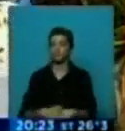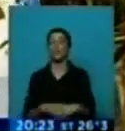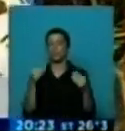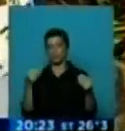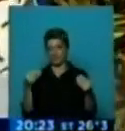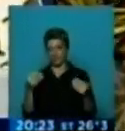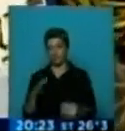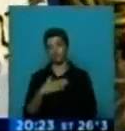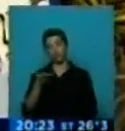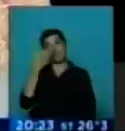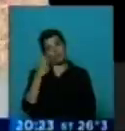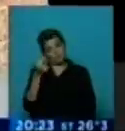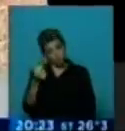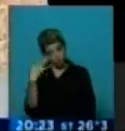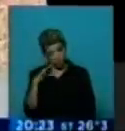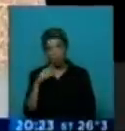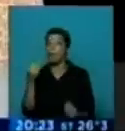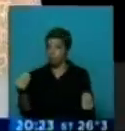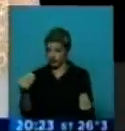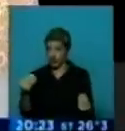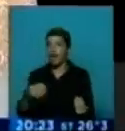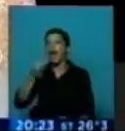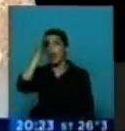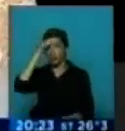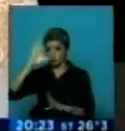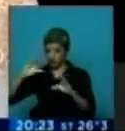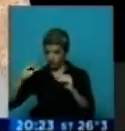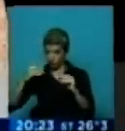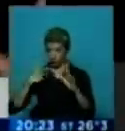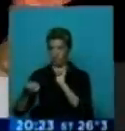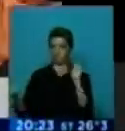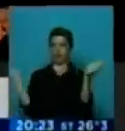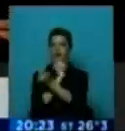miren que no puedo hablar mucho porque a las 12 me convierto en calabaza.